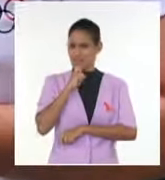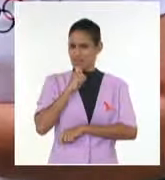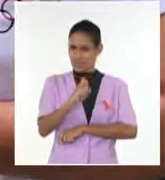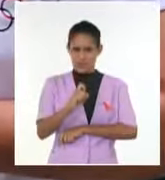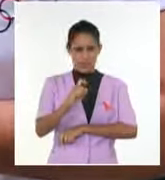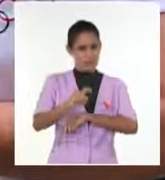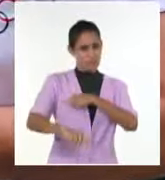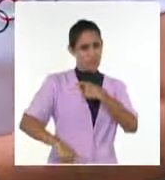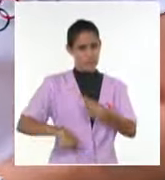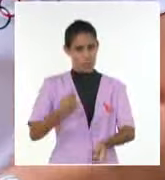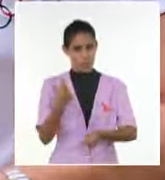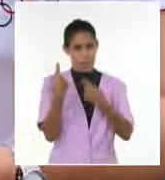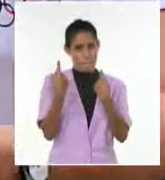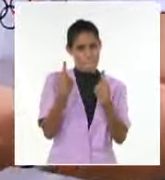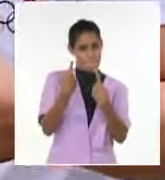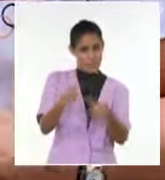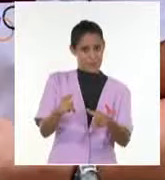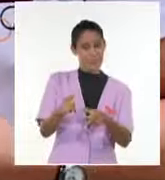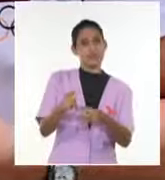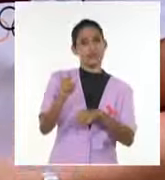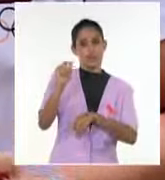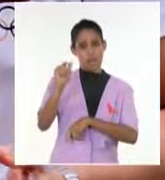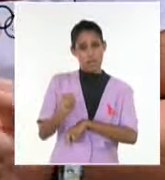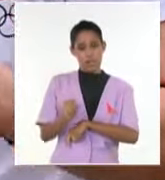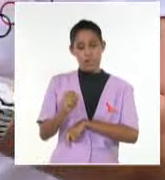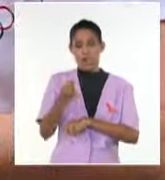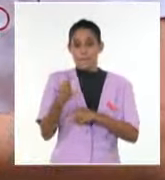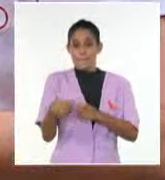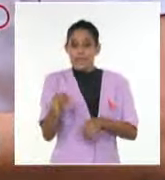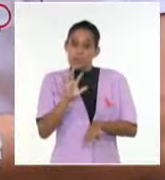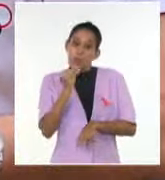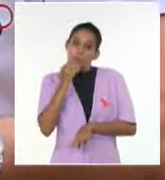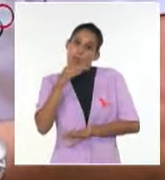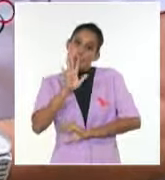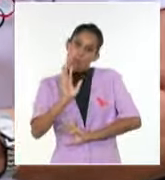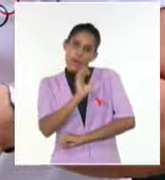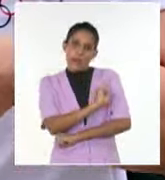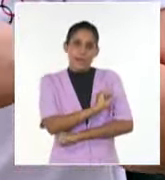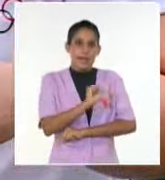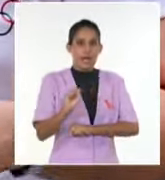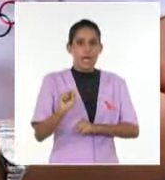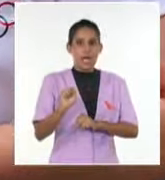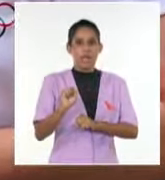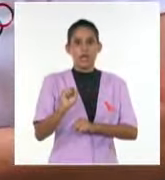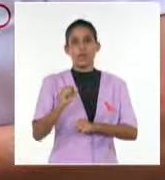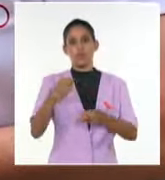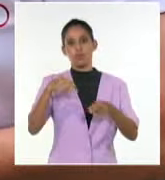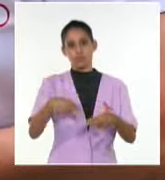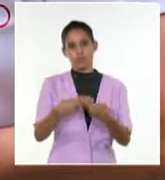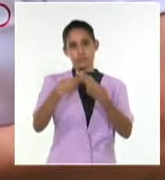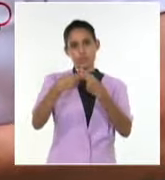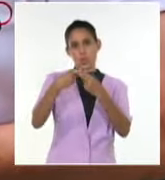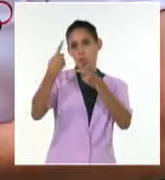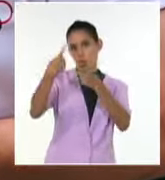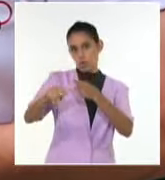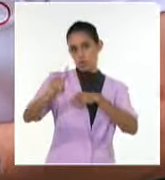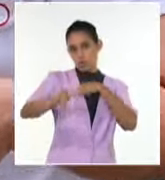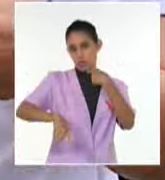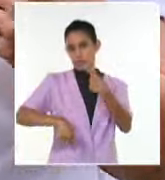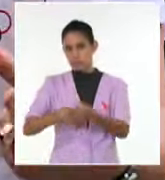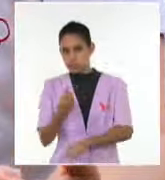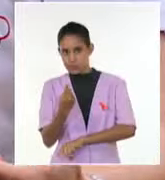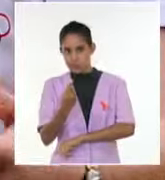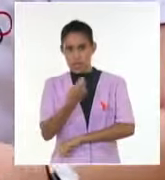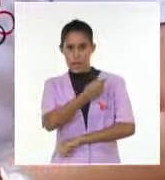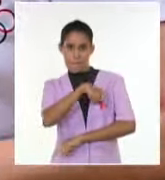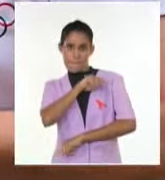judoka de Kirguistán, pero si gana en esa pelea, entonces se enfrentaría a un español de origen georgiano,